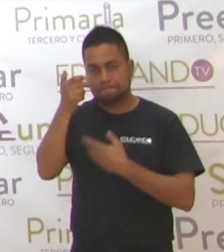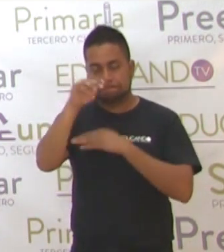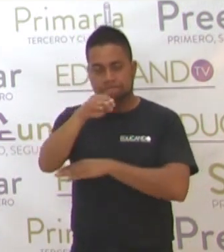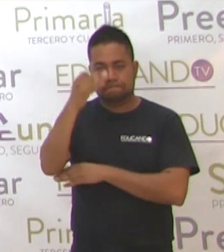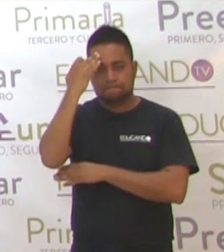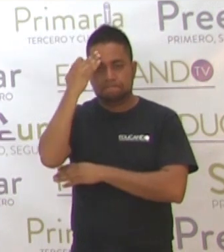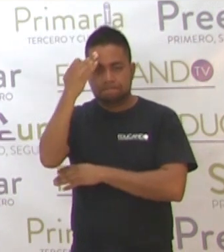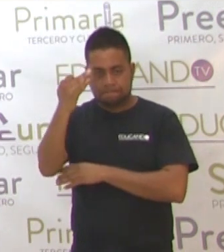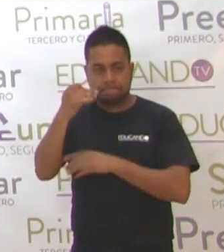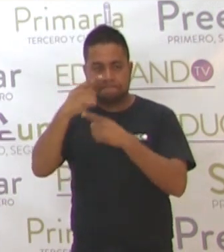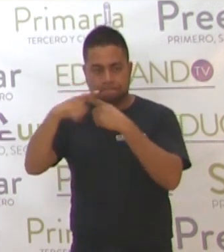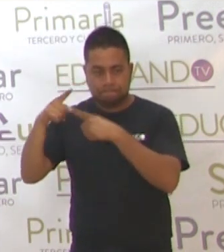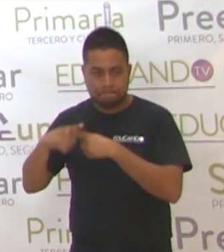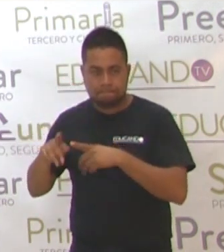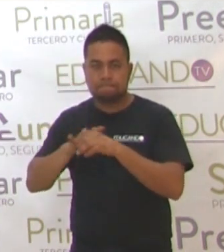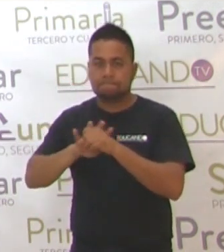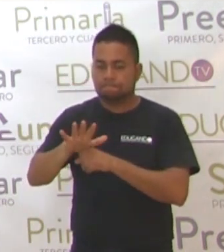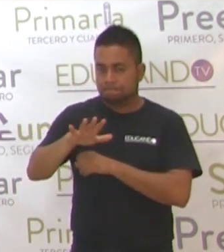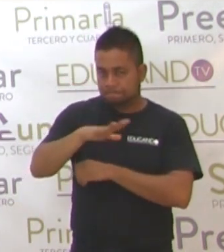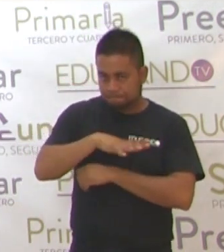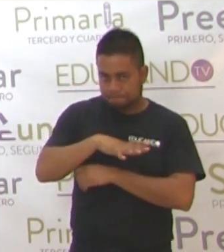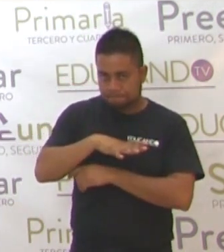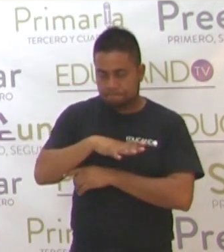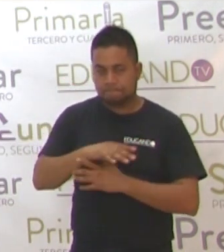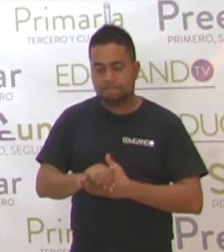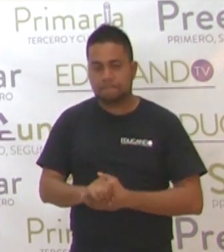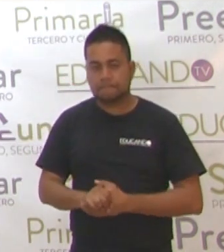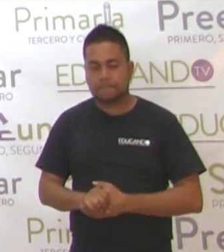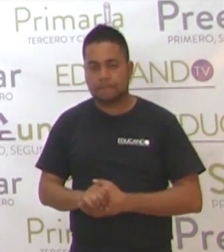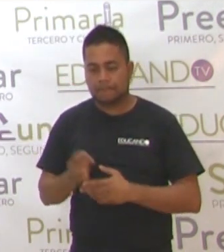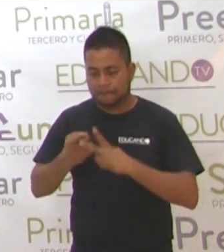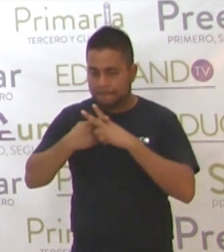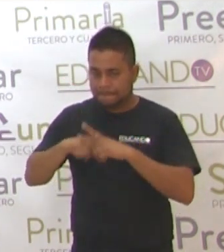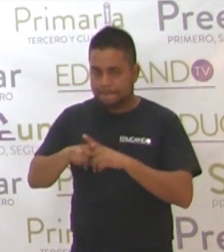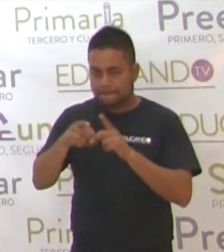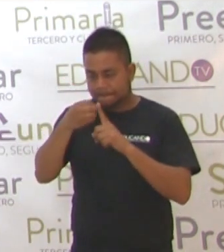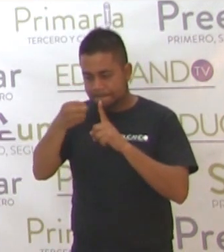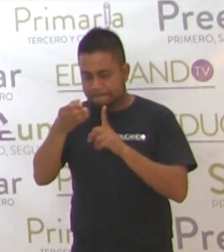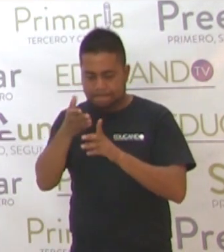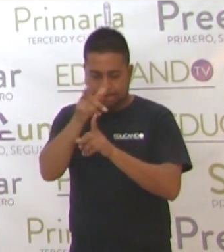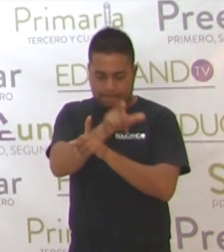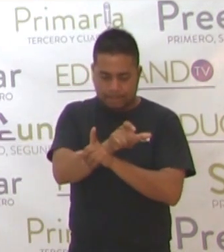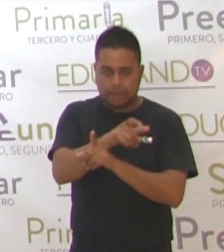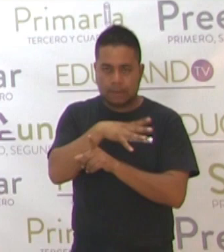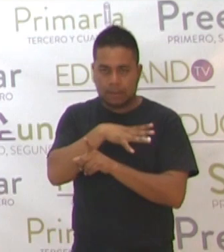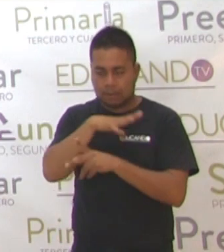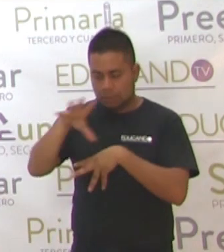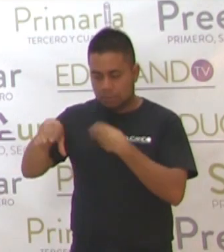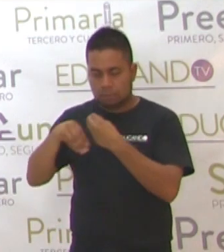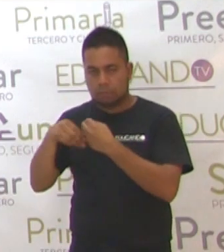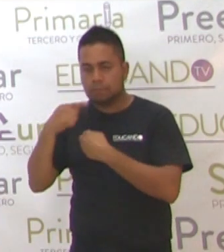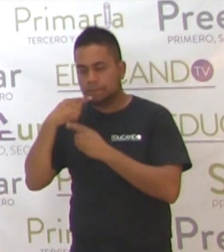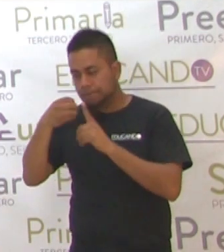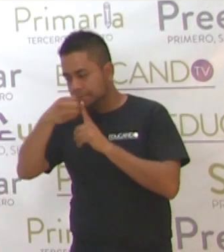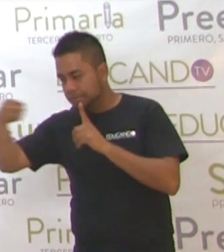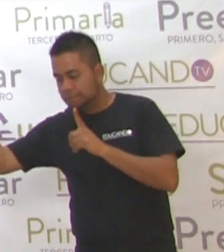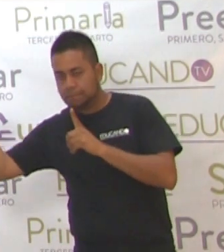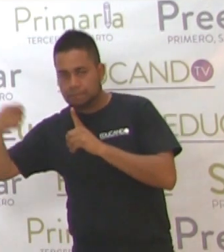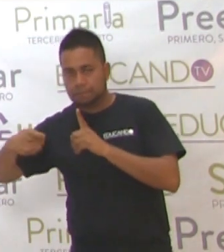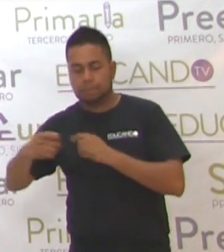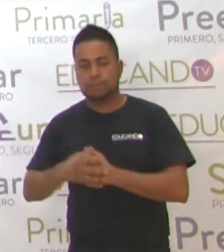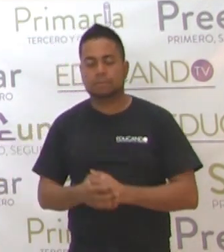en tu libreta el dx está al inicio de nuestra oración el complemento dice lo siguiente